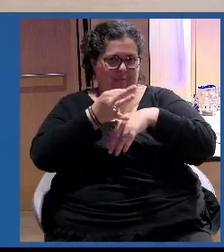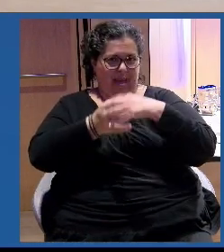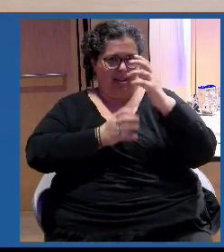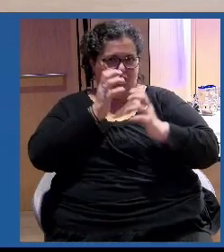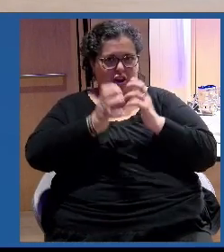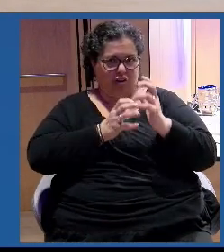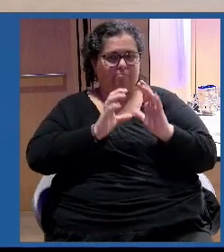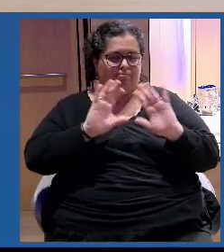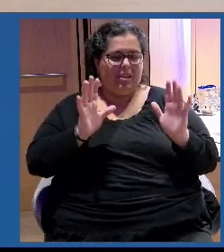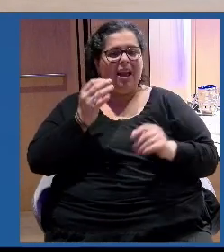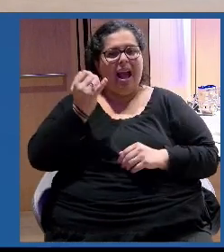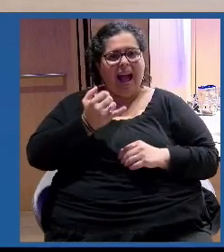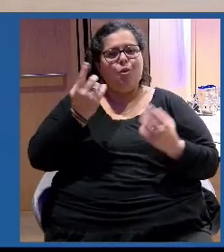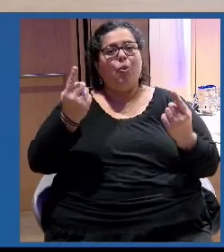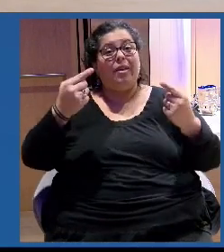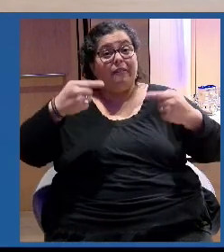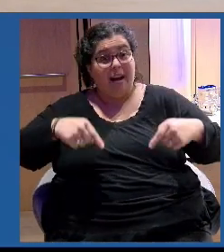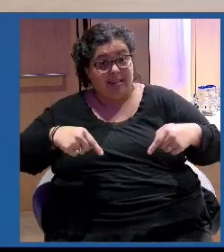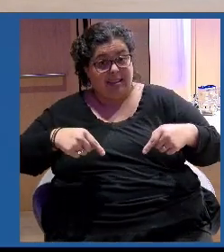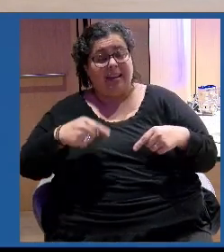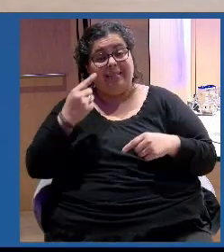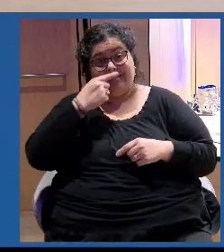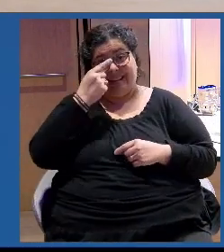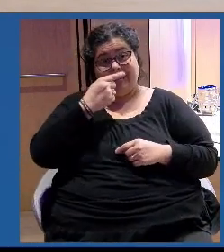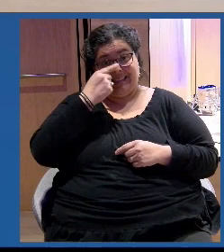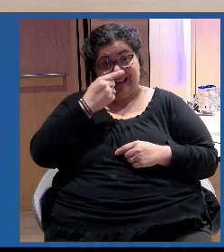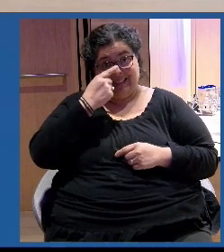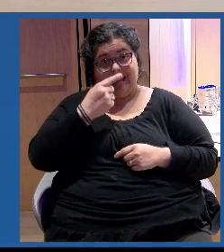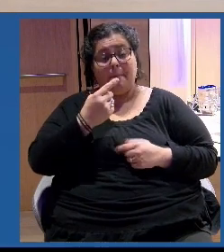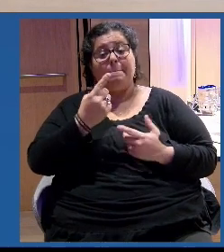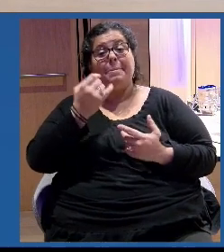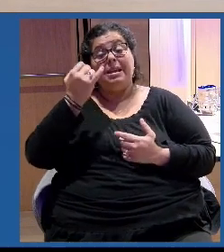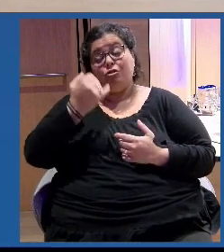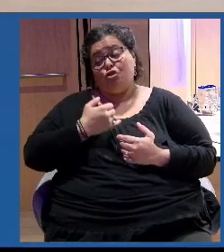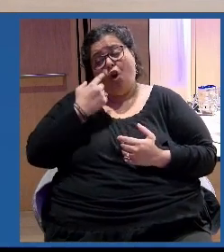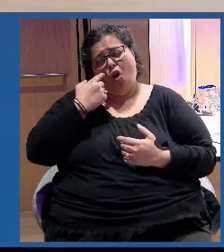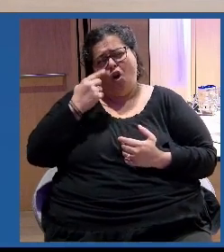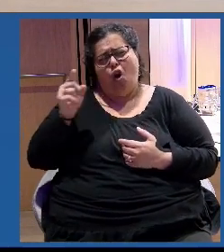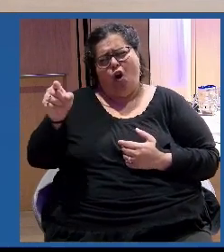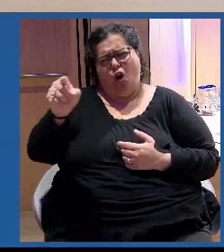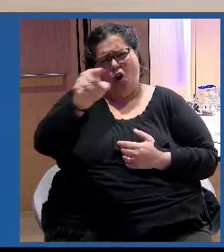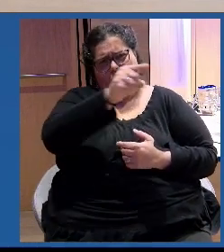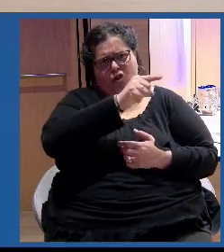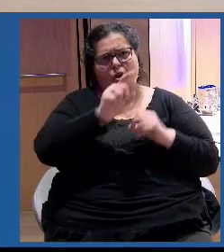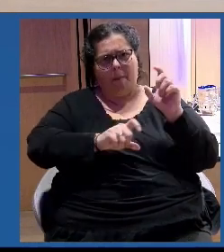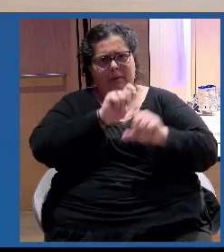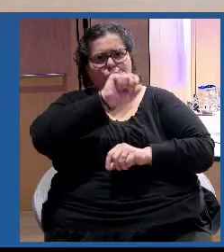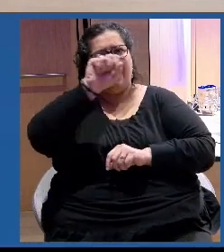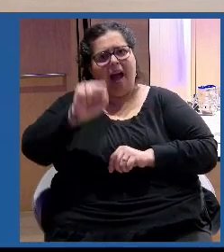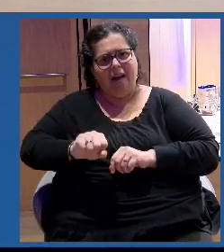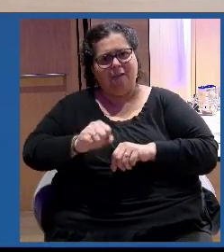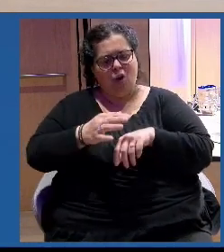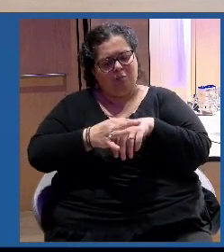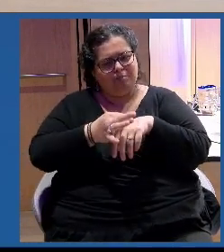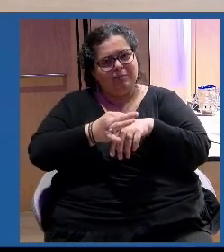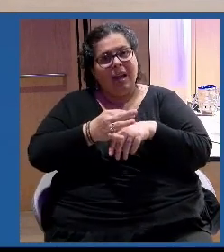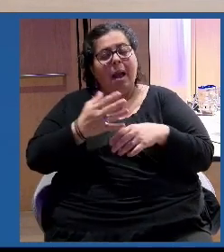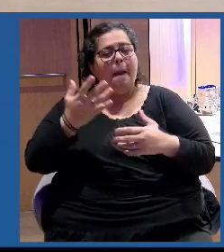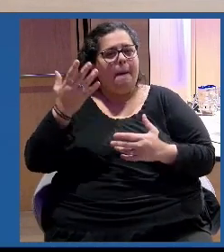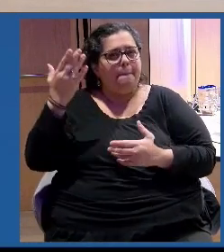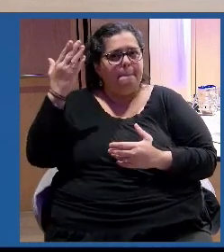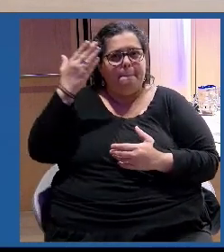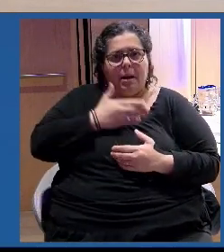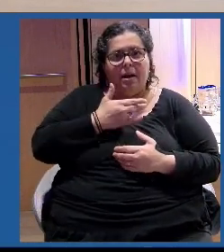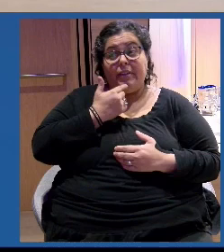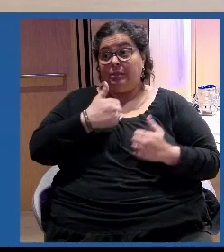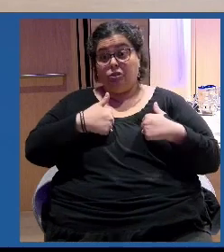interesante porque he conocido en el marco de mi trabajo personas afro que son de una piel, de una tez muy oscura y dicen yo no